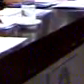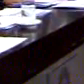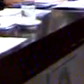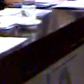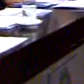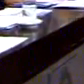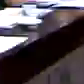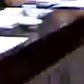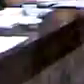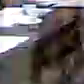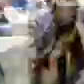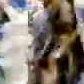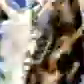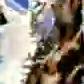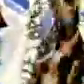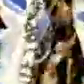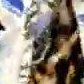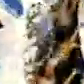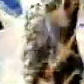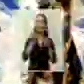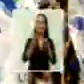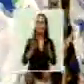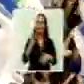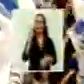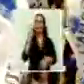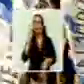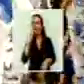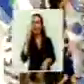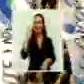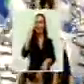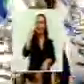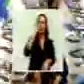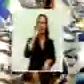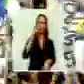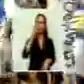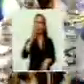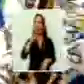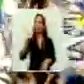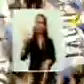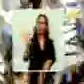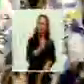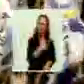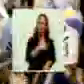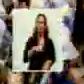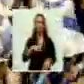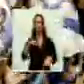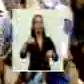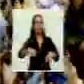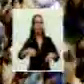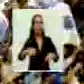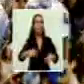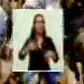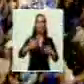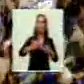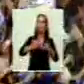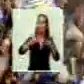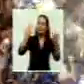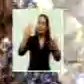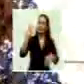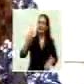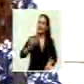Bueno, muy buenas tardes a todos y a todas. La verdad que hoy es un día muy especial, muy